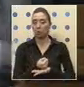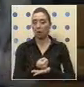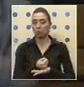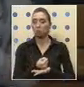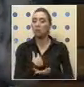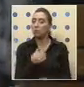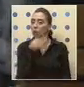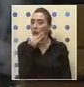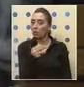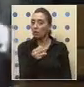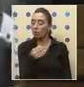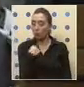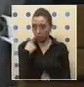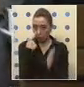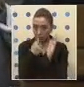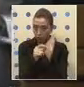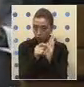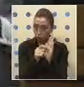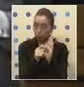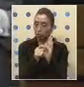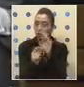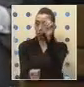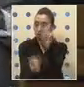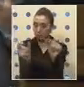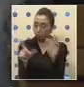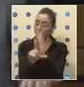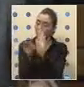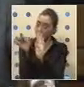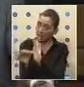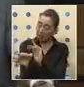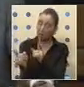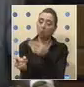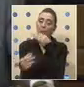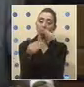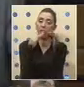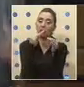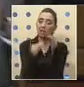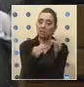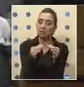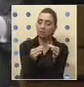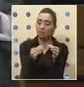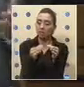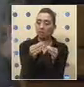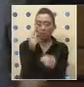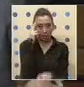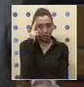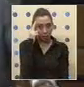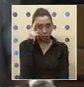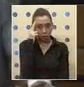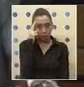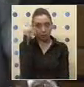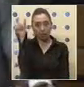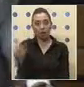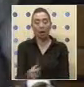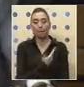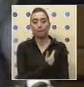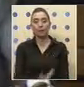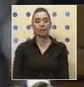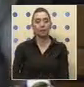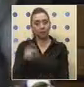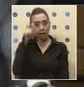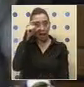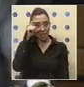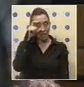quiero decirles que yo reconozco la legitimidad de aquellos que dicen y recuerdan, por ejemplo, al presidente Salvador